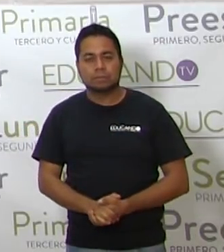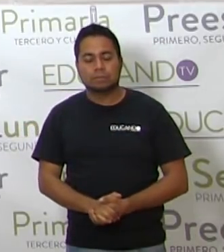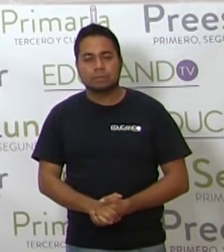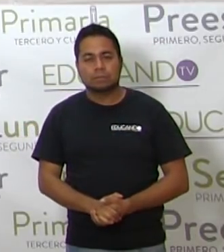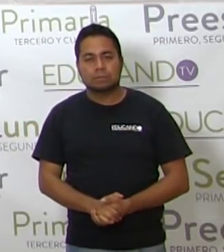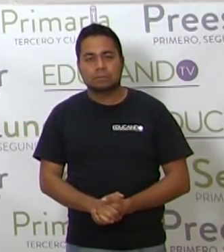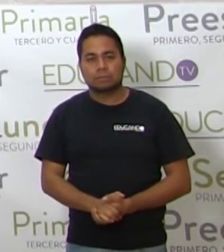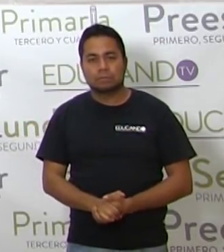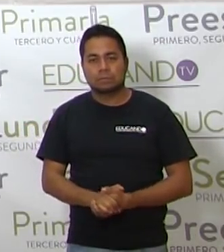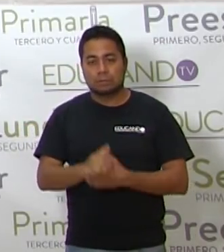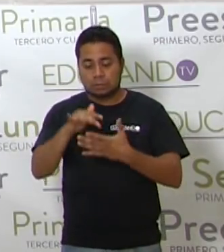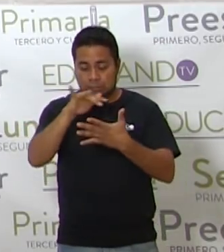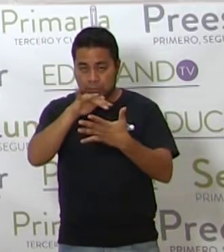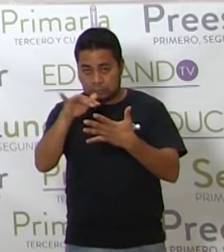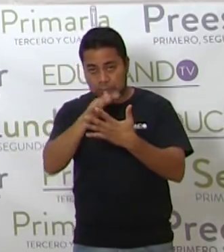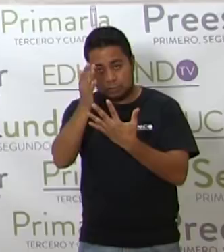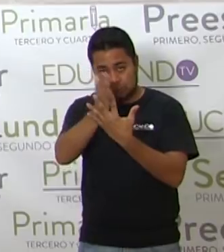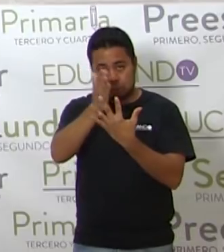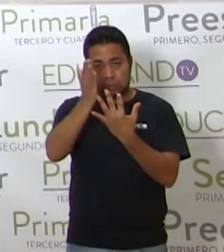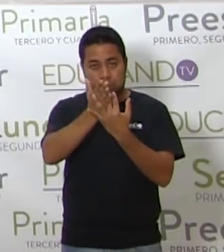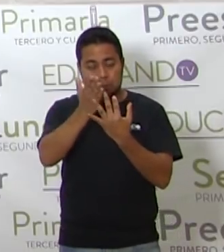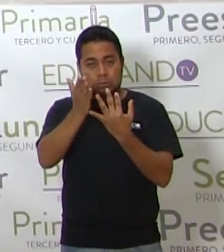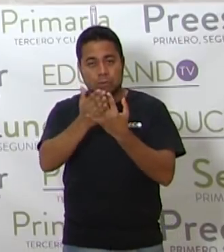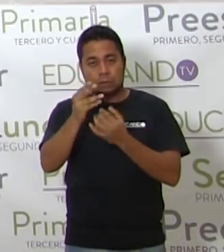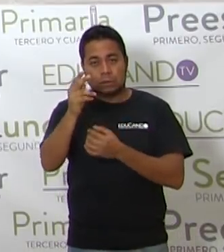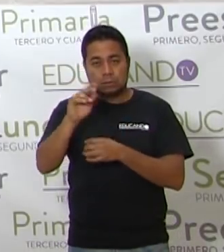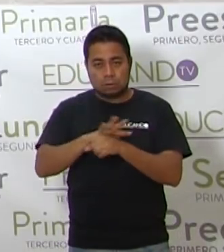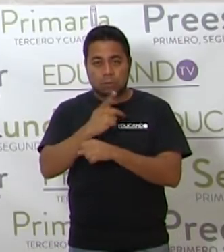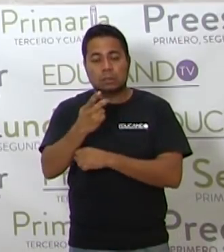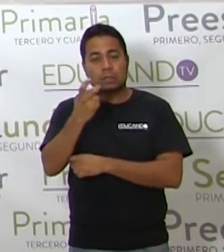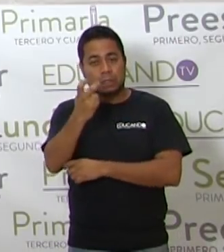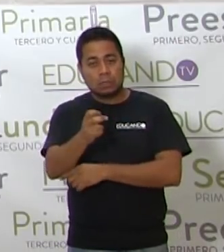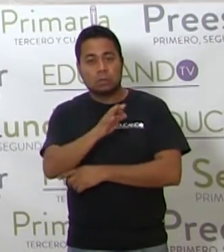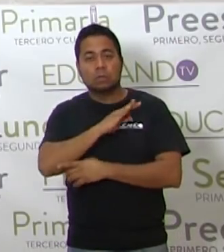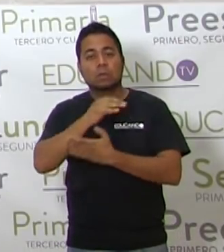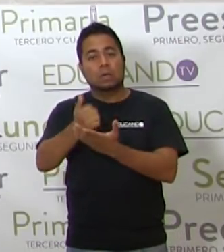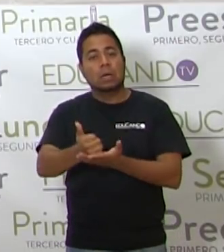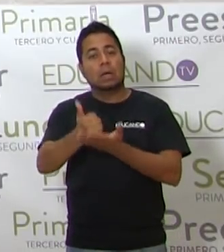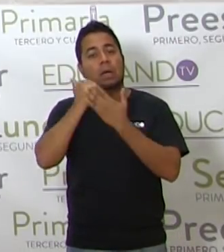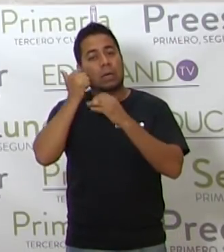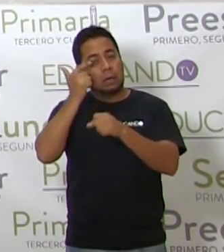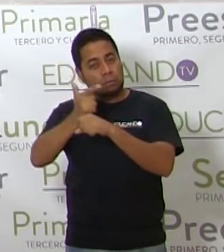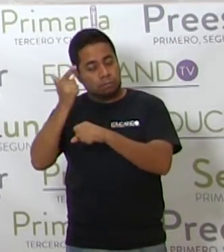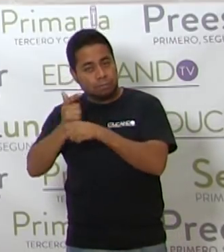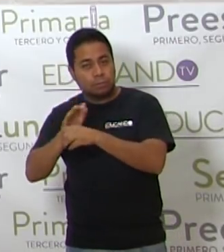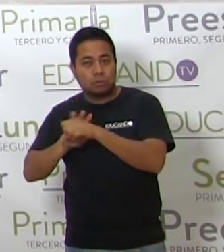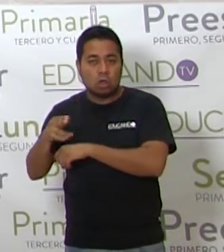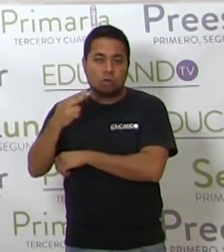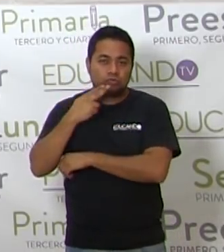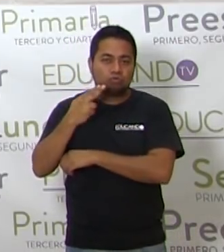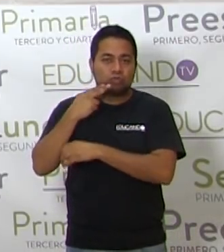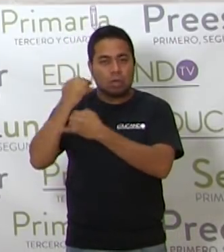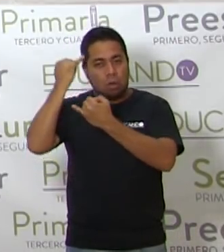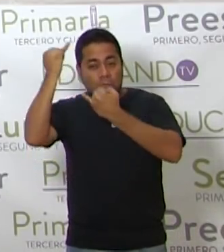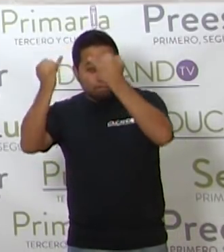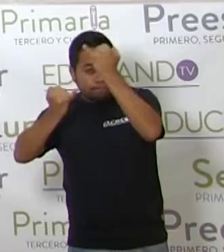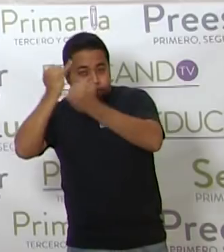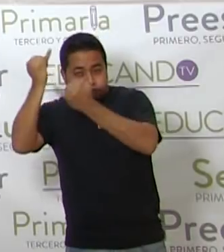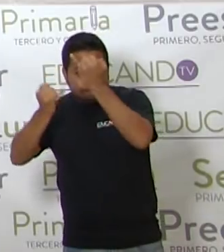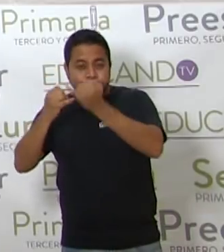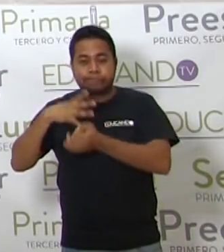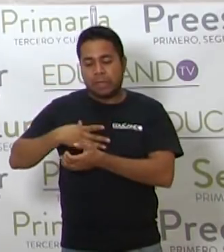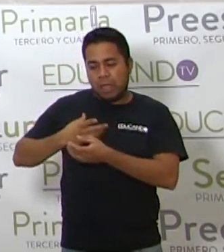Vamos a leer los actos porque los actos te van a permitir identificar, utilizando la imaginación, dónde